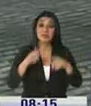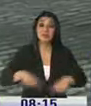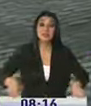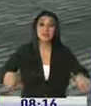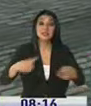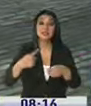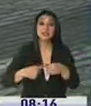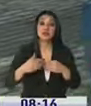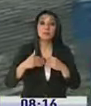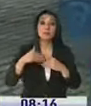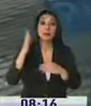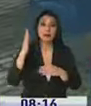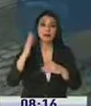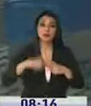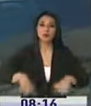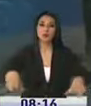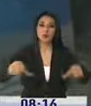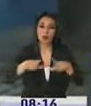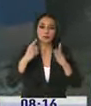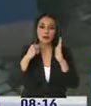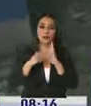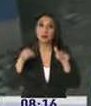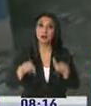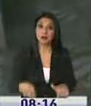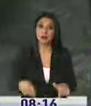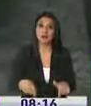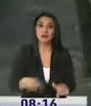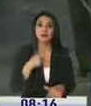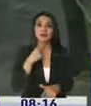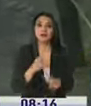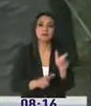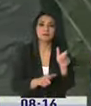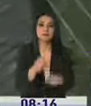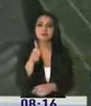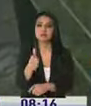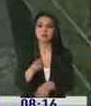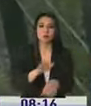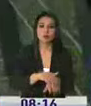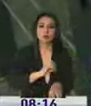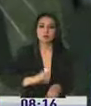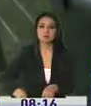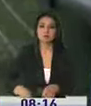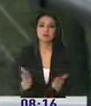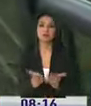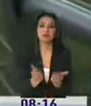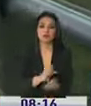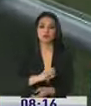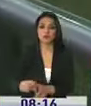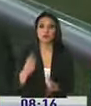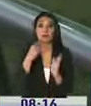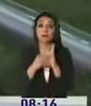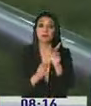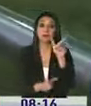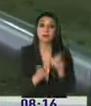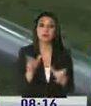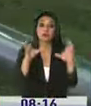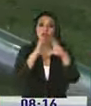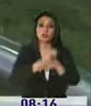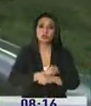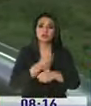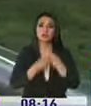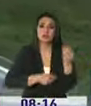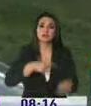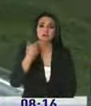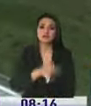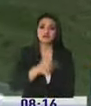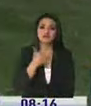distrito y especialmente en lugares como este, es el desorden ciudadano. Aquí se acumulan en las noches personas que se dedican a